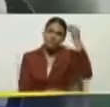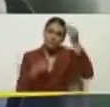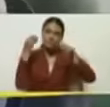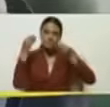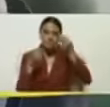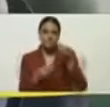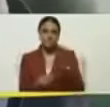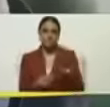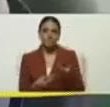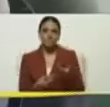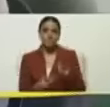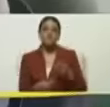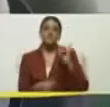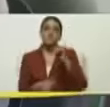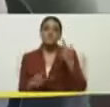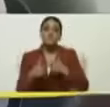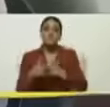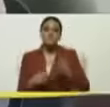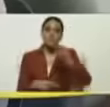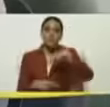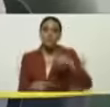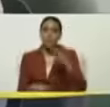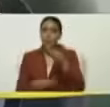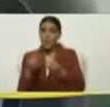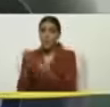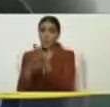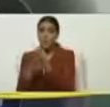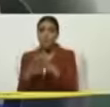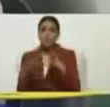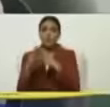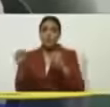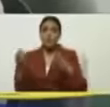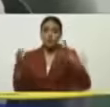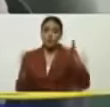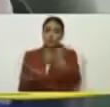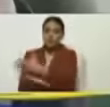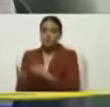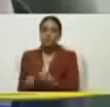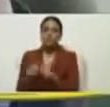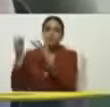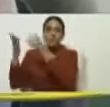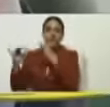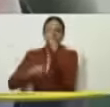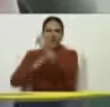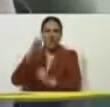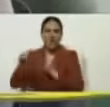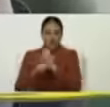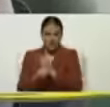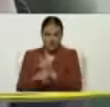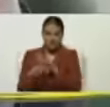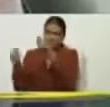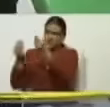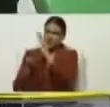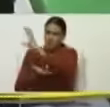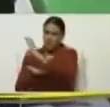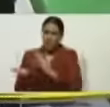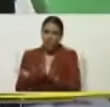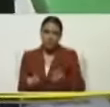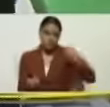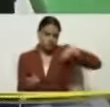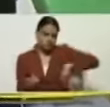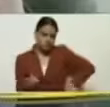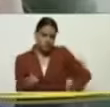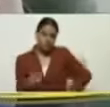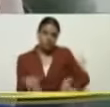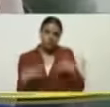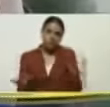se crea el embudo del burócrata para intermediar y convertirse en gestor. Y un combustible que